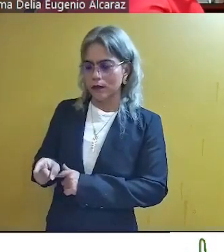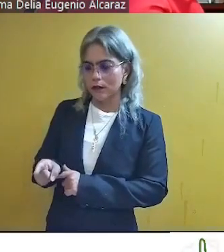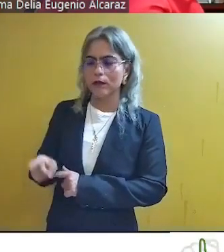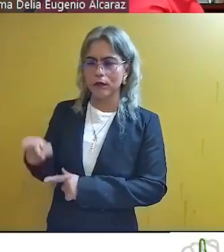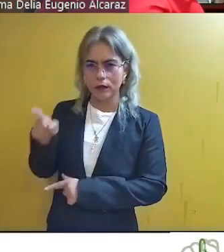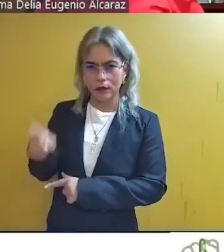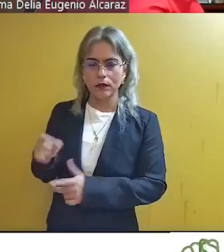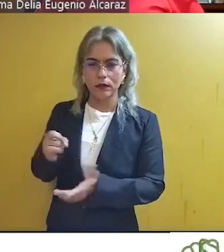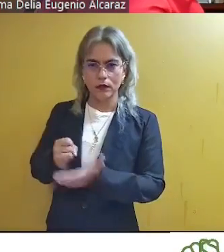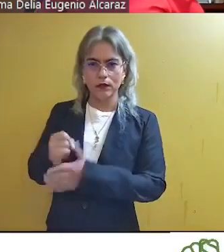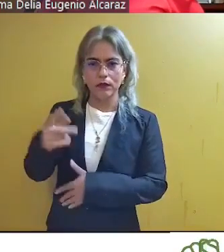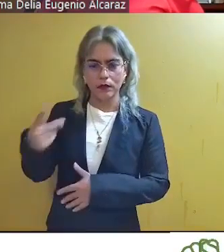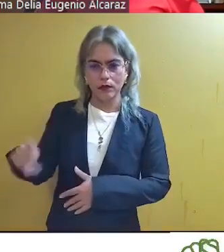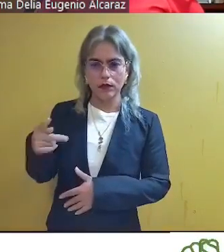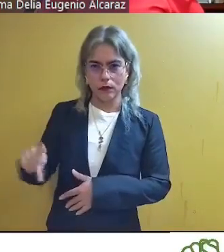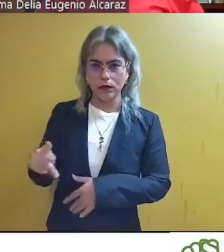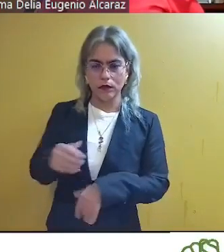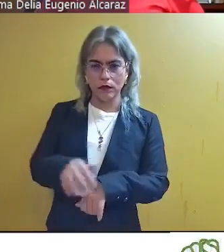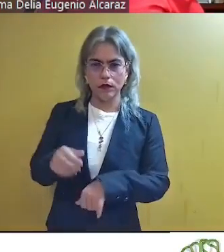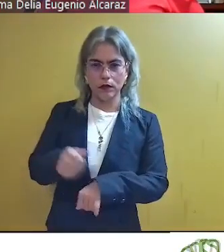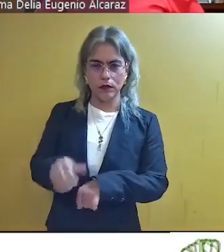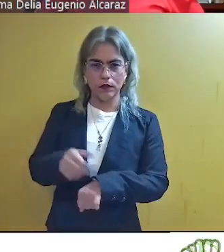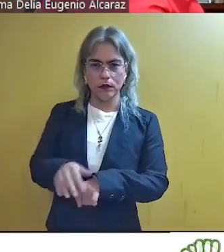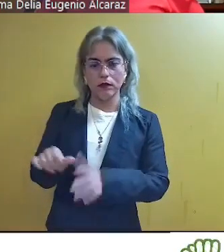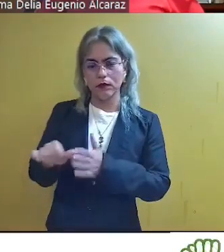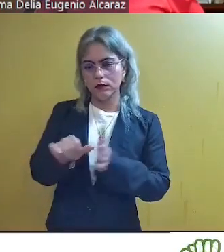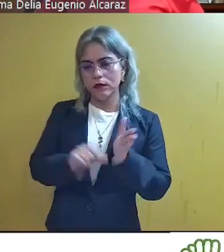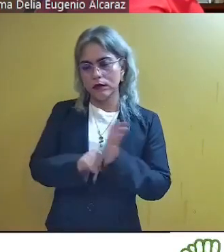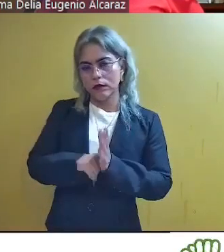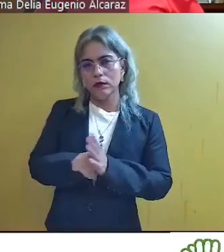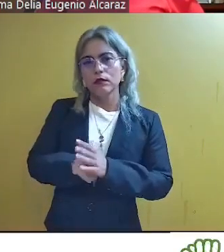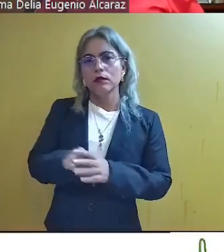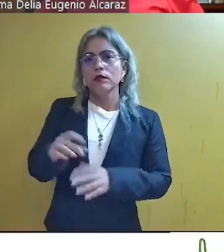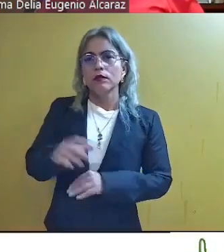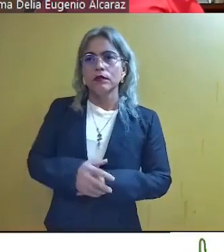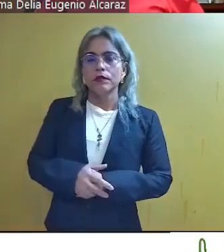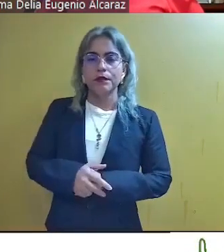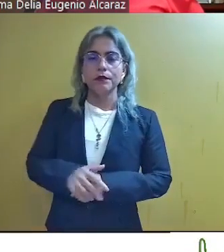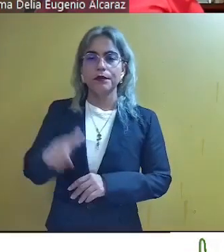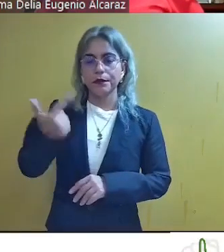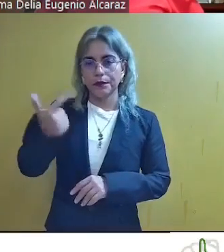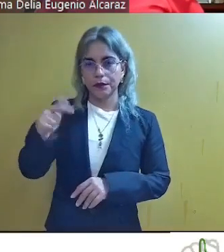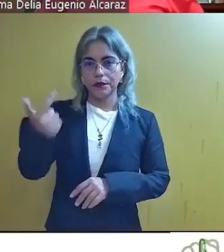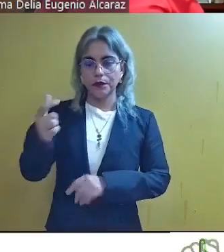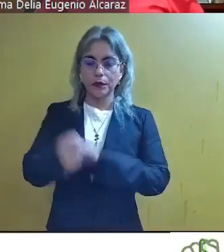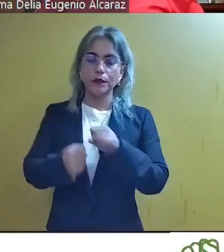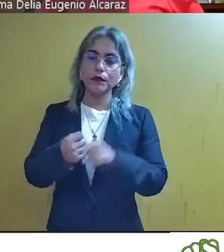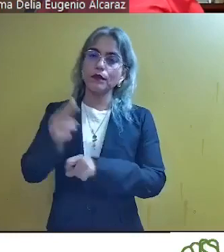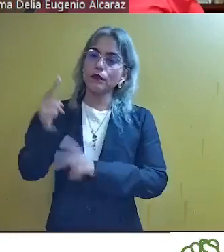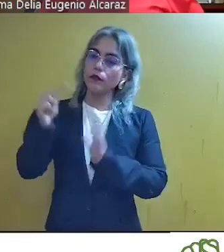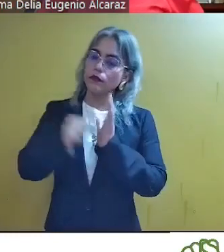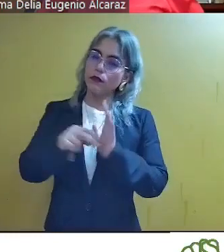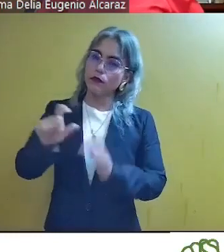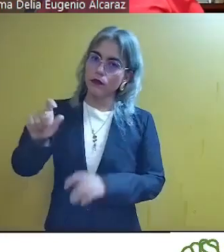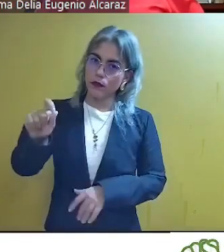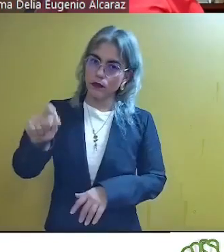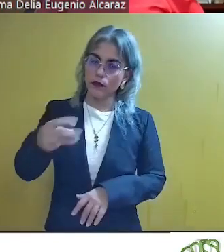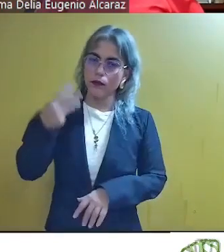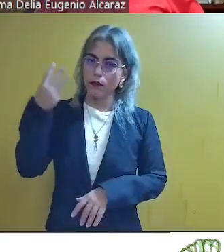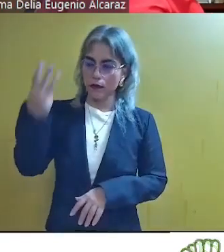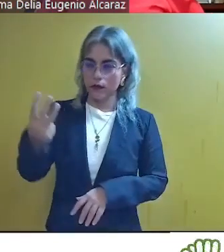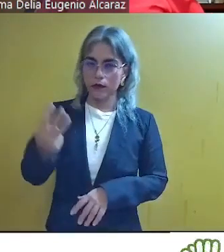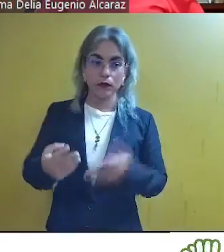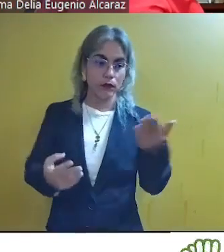considerando 12º y en cumplimiento de la resolución del 9 de junio de 2023, mismas que en ningún momento fueron impugnadas por la